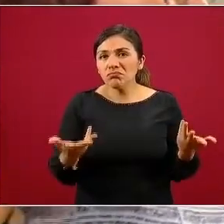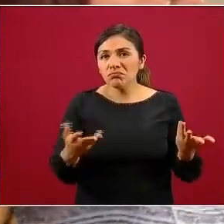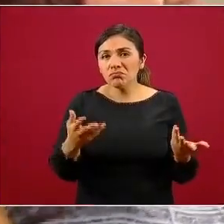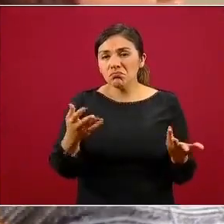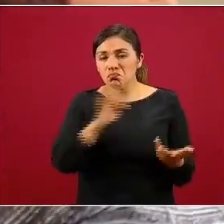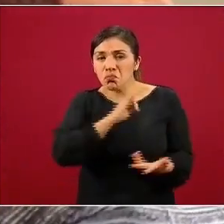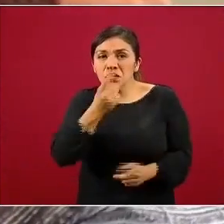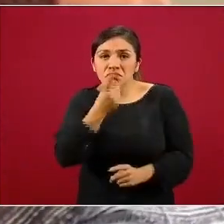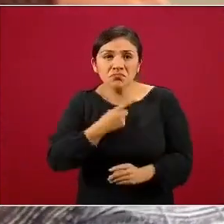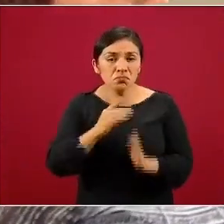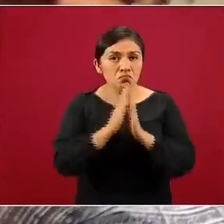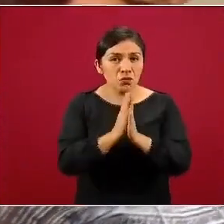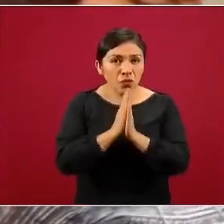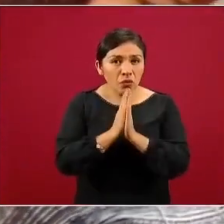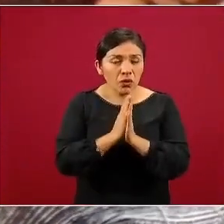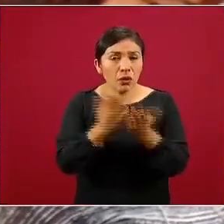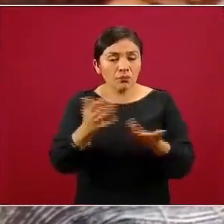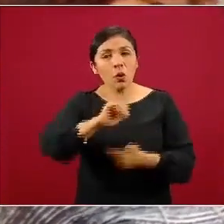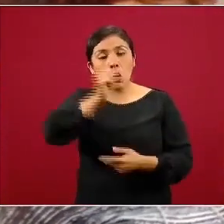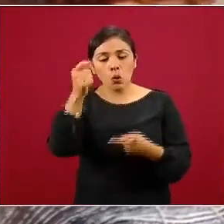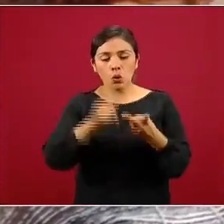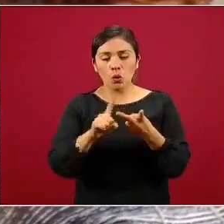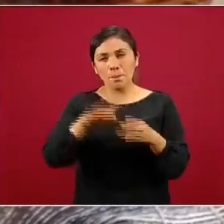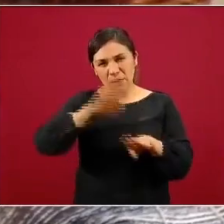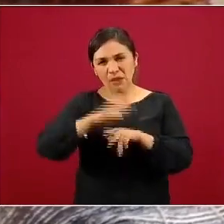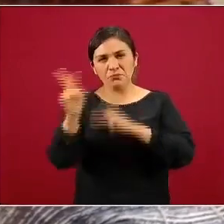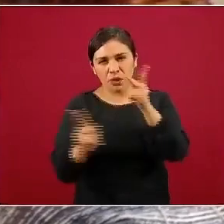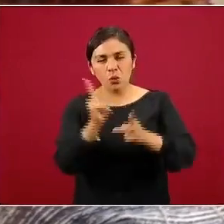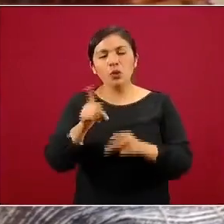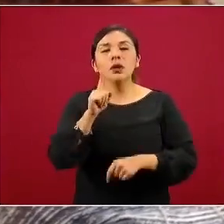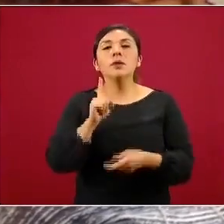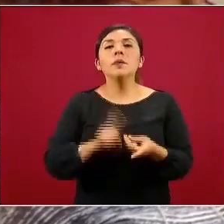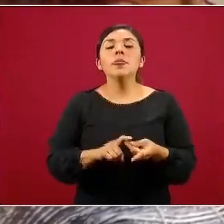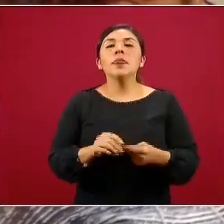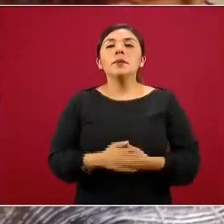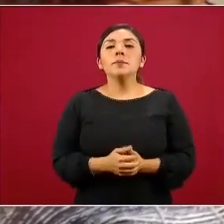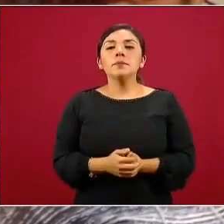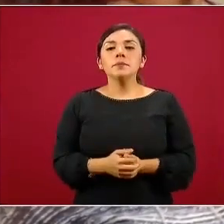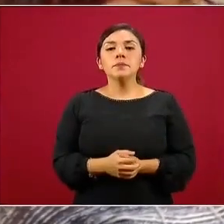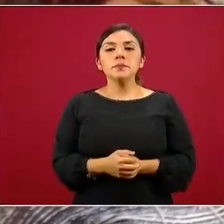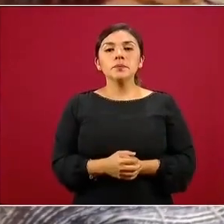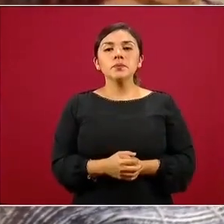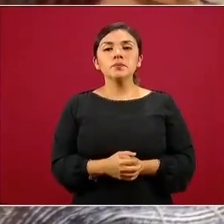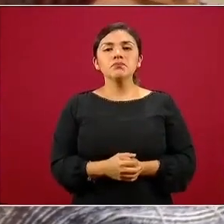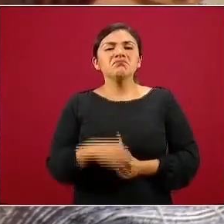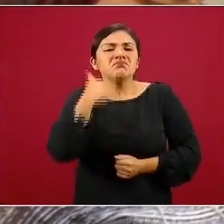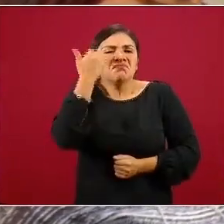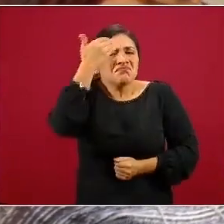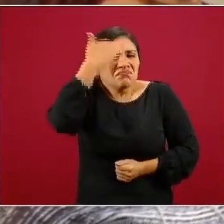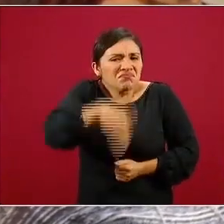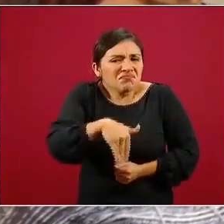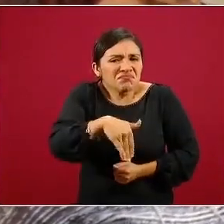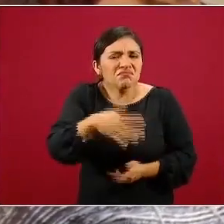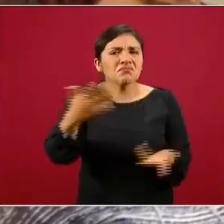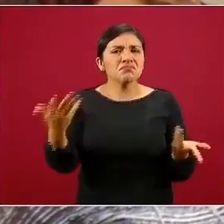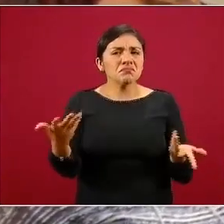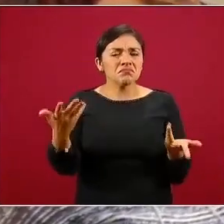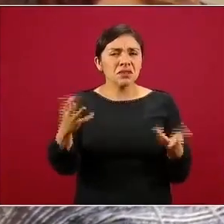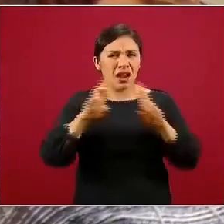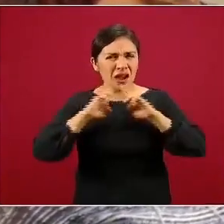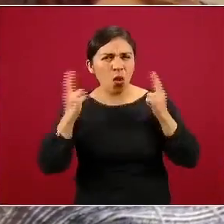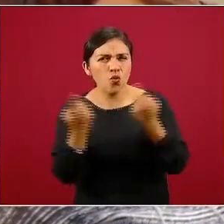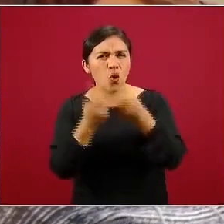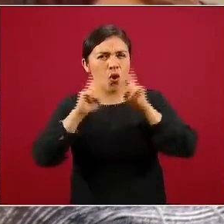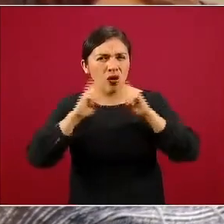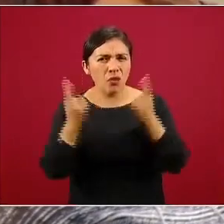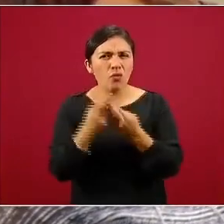Salud? Si nos puede comentar. Si me permiten otras dos preguntas solamente, saber si dentro de las